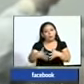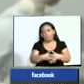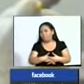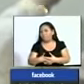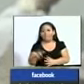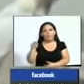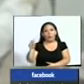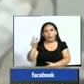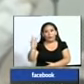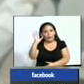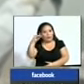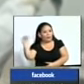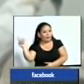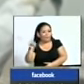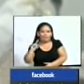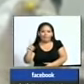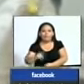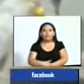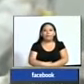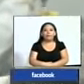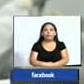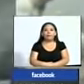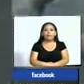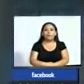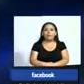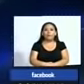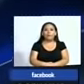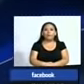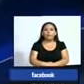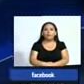esta iniciativa internacional.